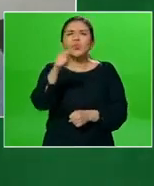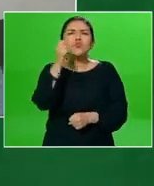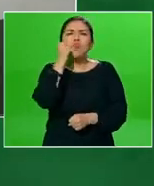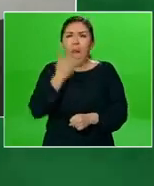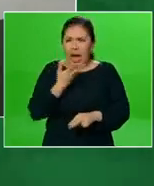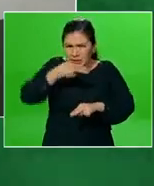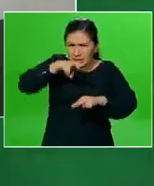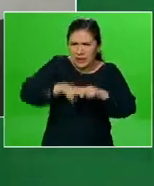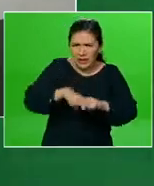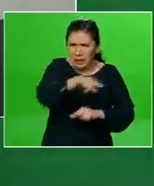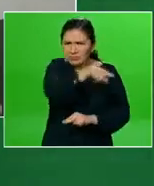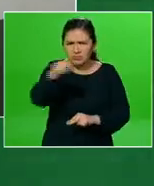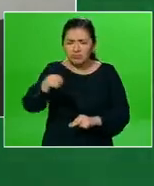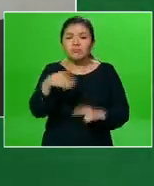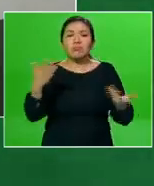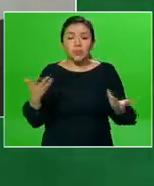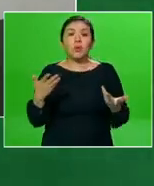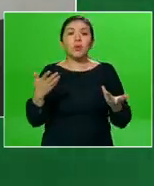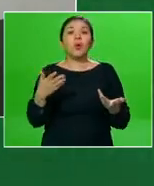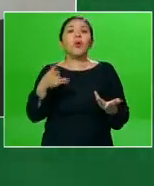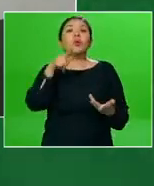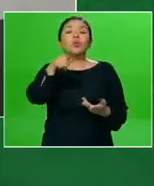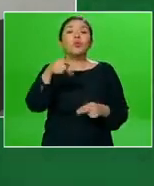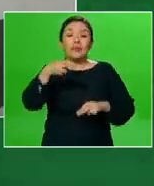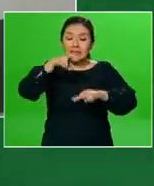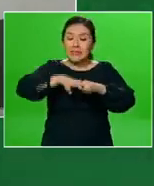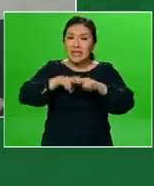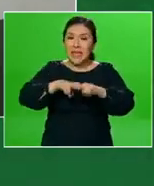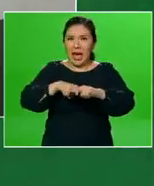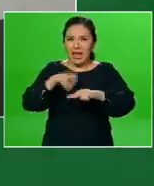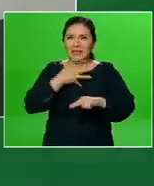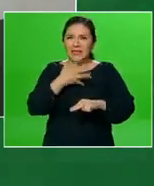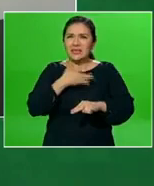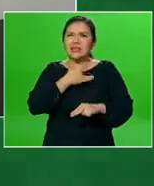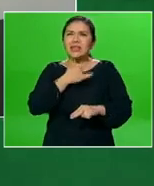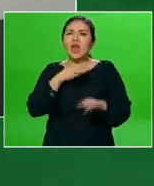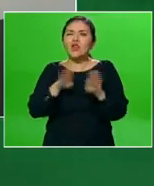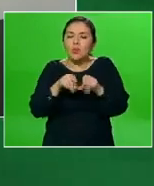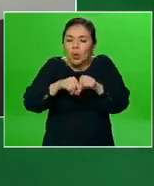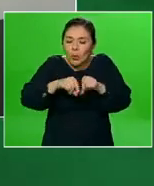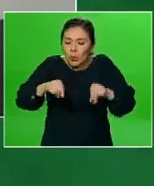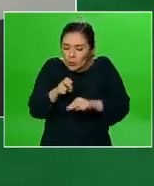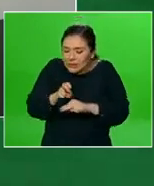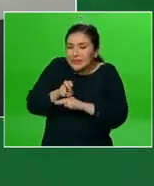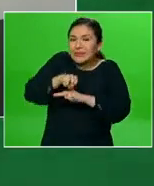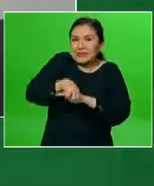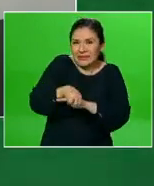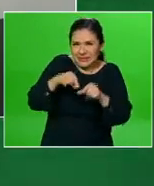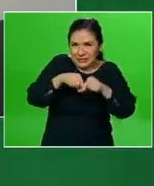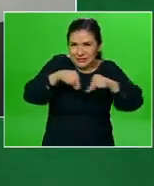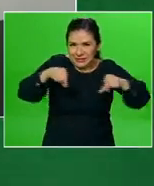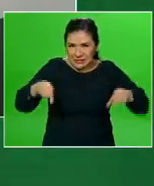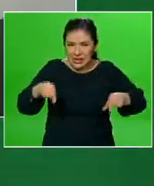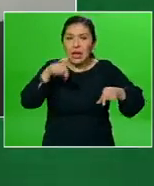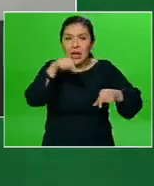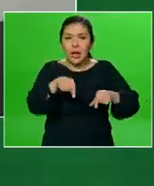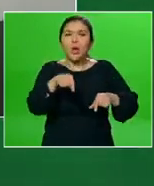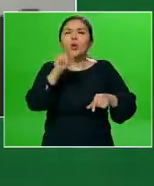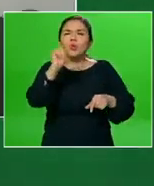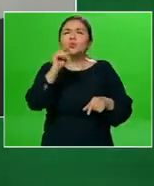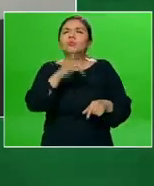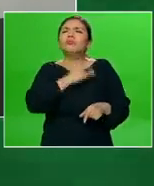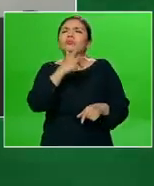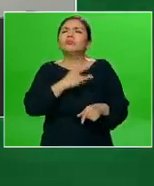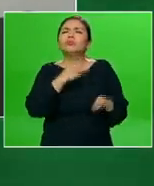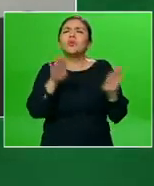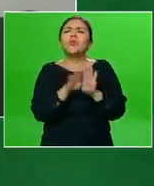sentados en la orilla de su silla del sillón donde quiera que esté bonito reposando simplemente tomarse un momento